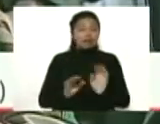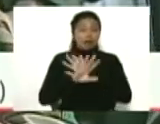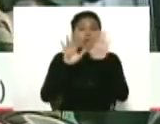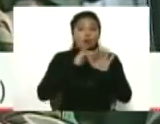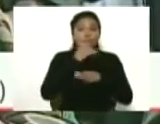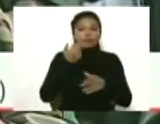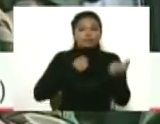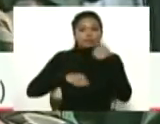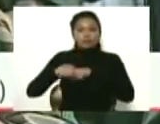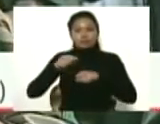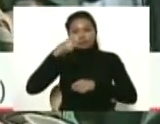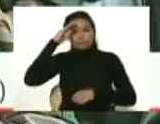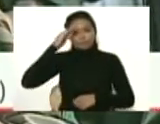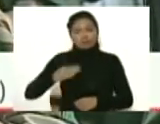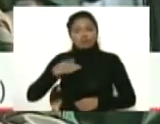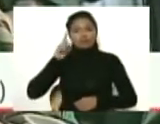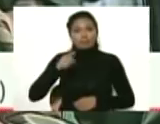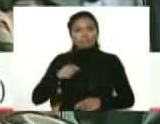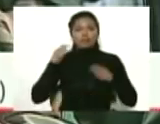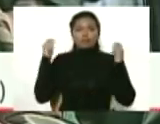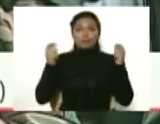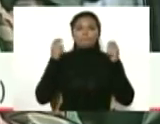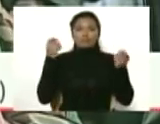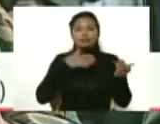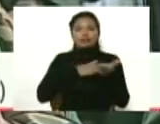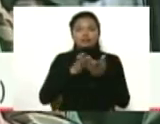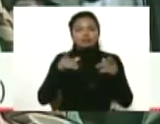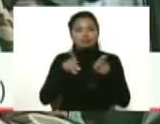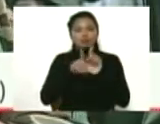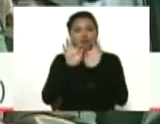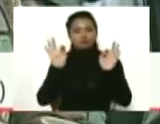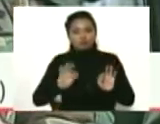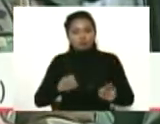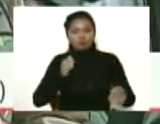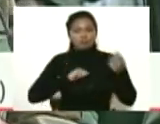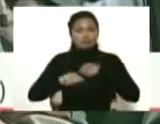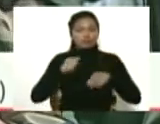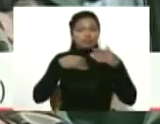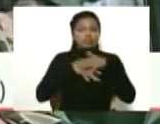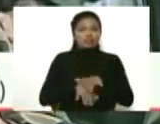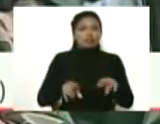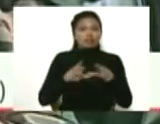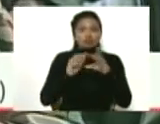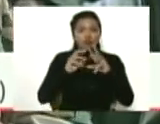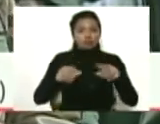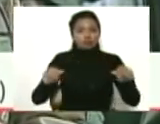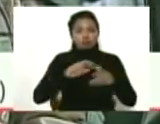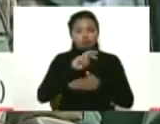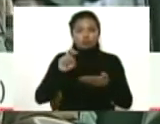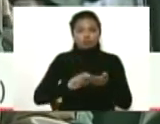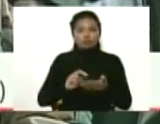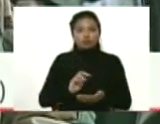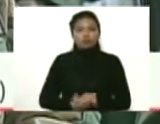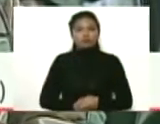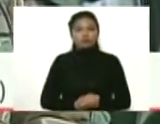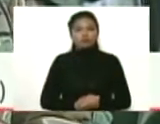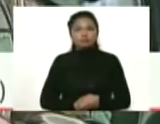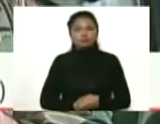la defensa militar y los planes de campaña que garanticen la defensa integral de todo el territorio nacional, mi comandante